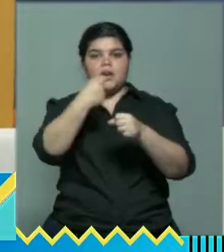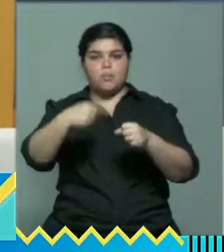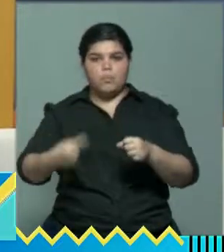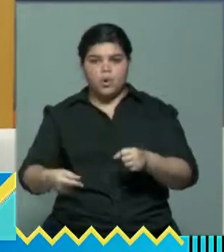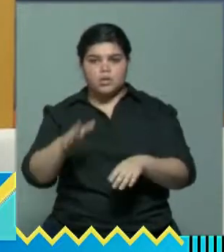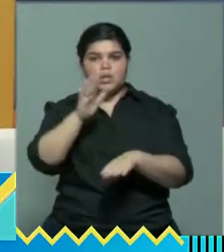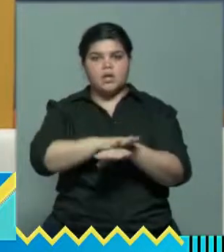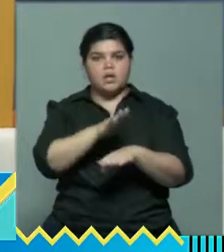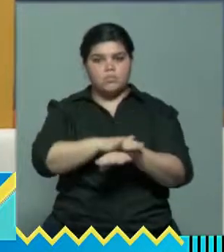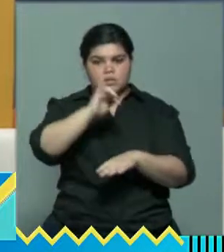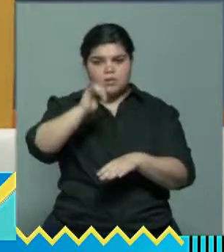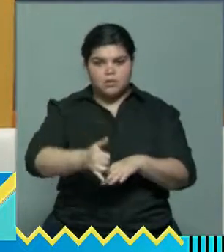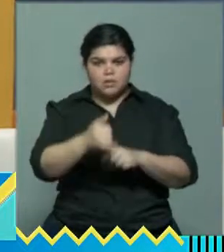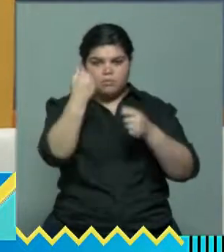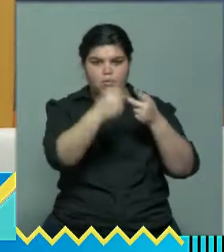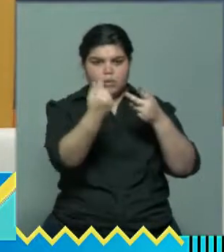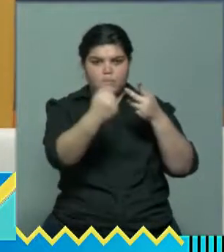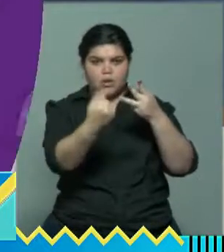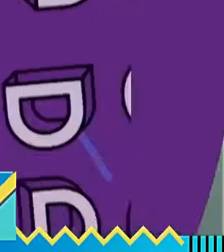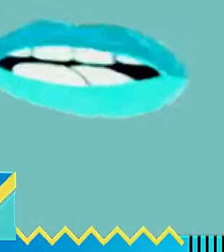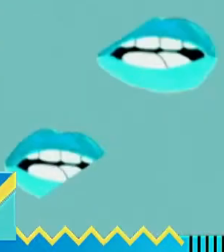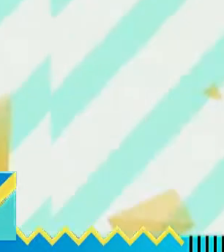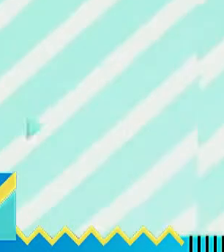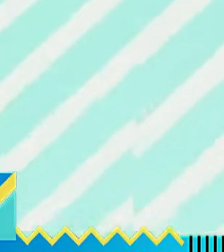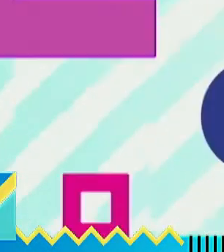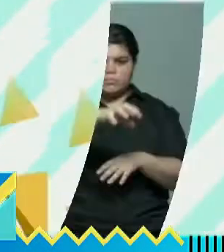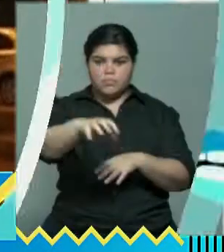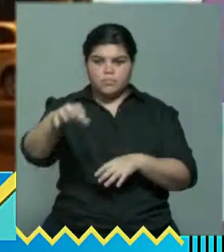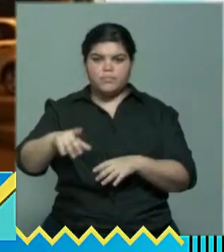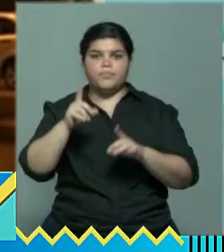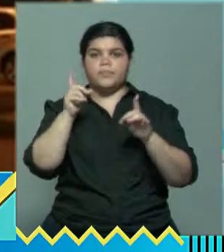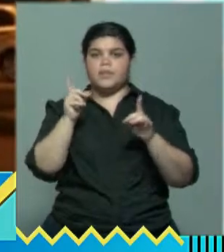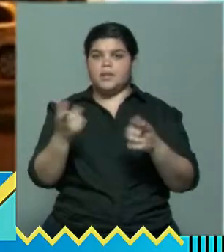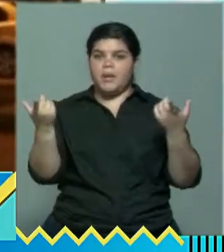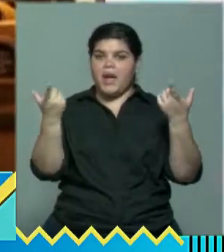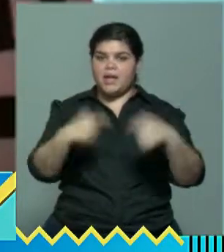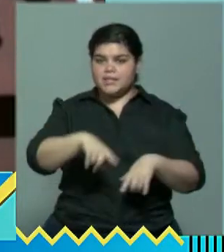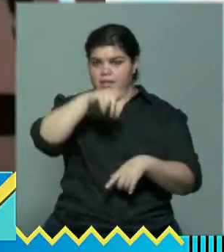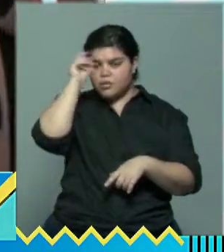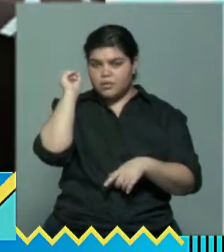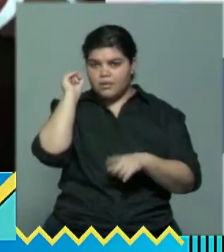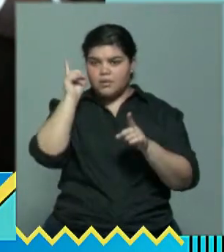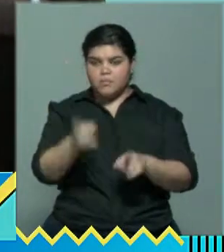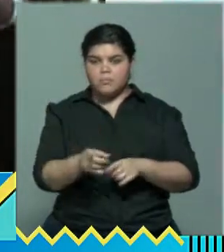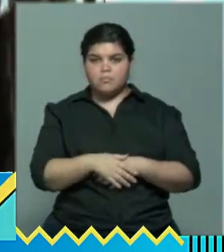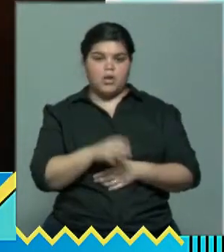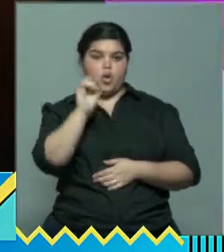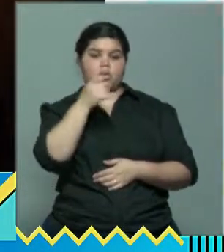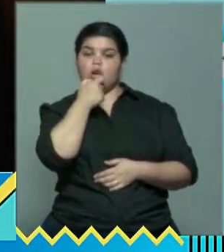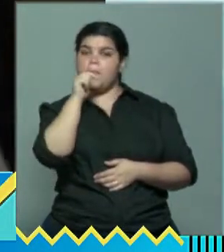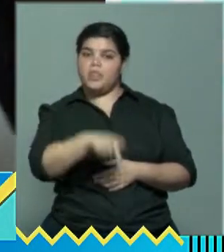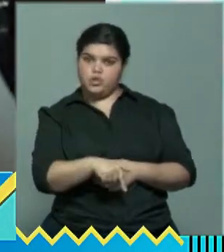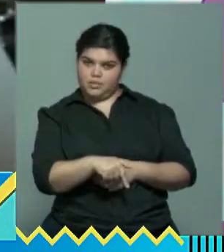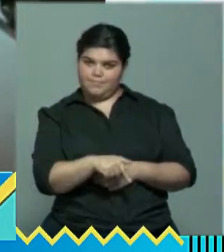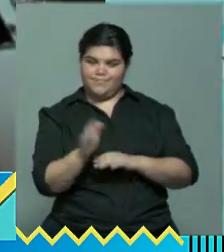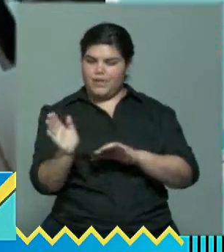circulación. Hay distintos organismos que tienen que ver. La Agencia Nacional. La Agencia Nacional, la órbita nacional, pero digamos, solamente en el ámbito de Mendoza